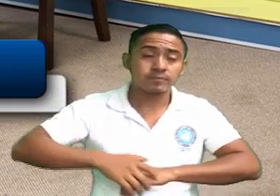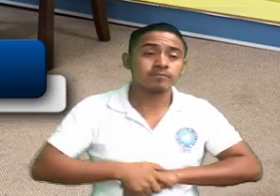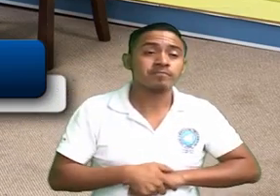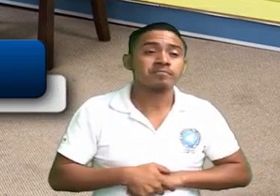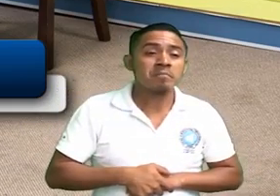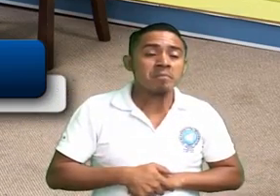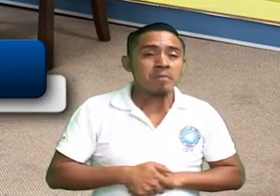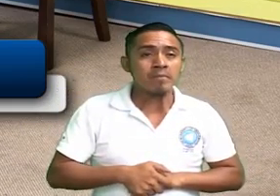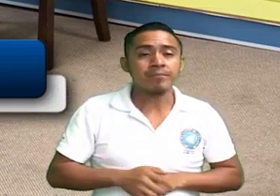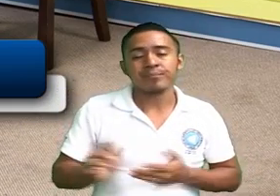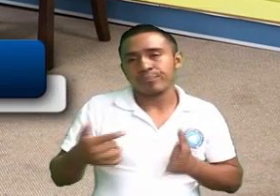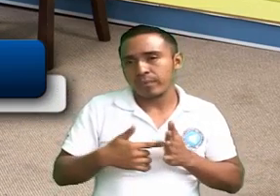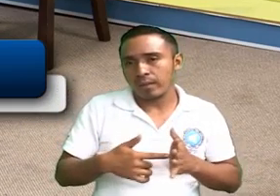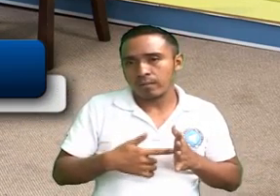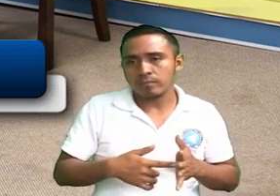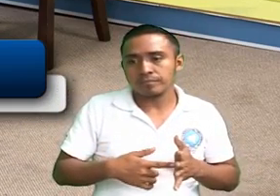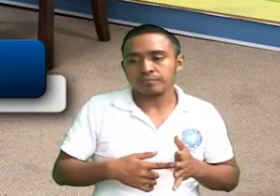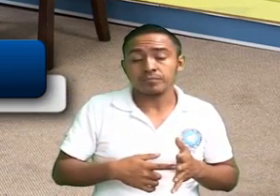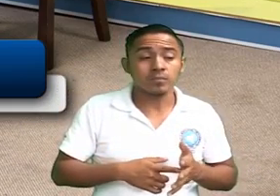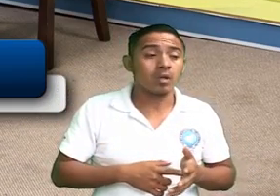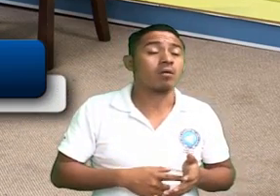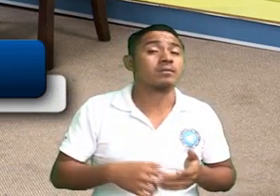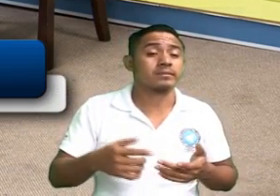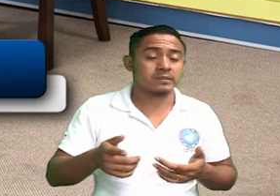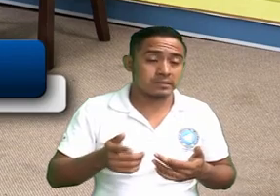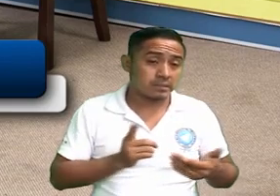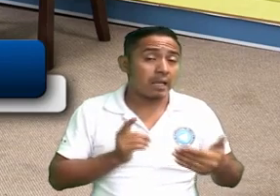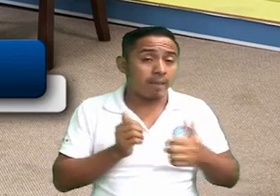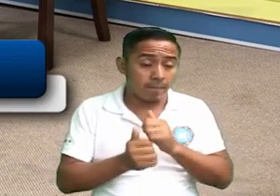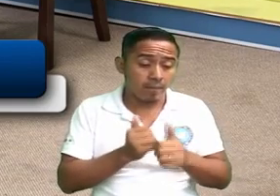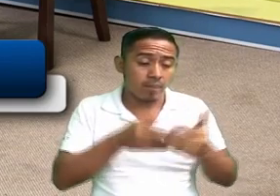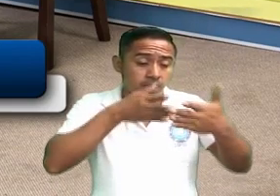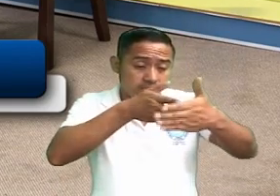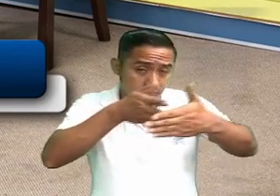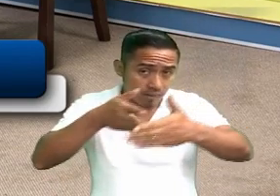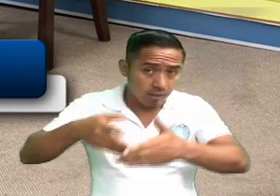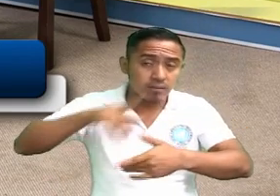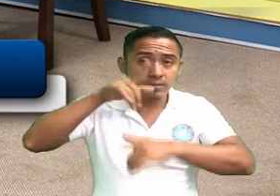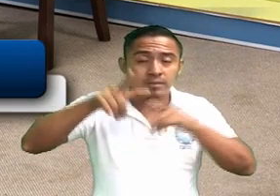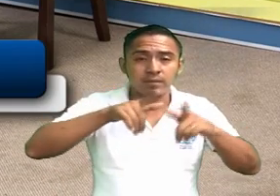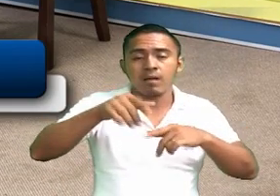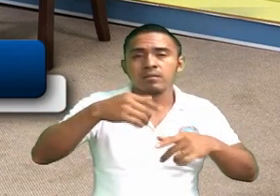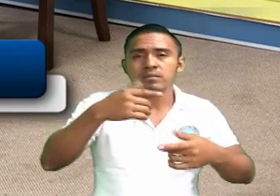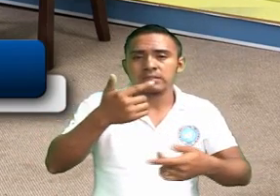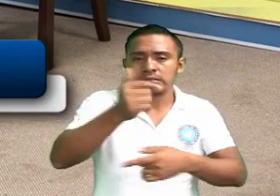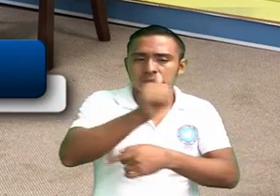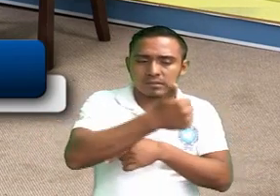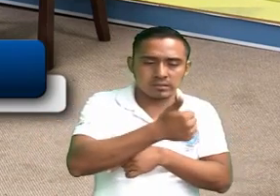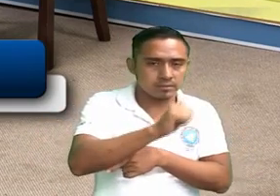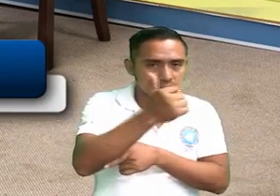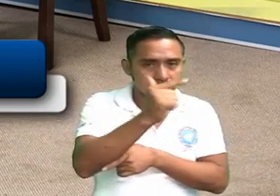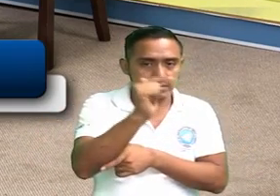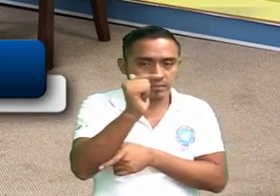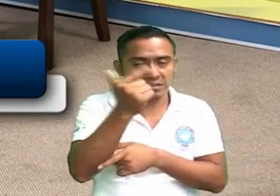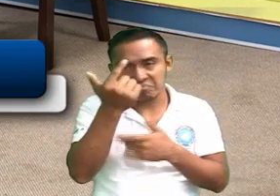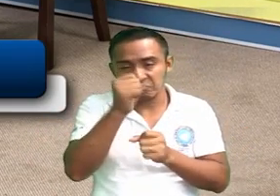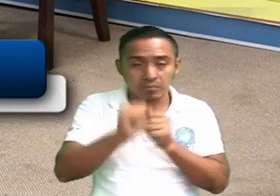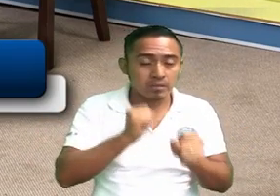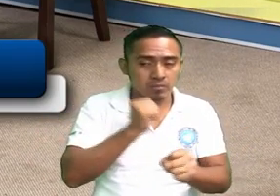o que sí habla algunas palabras, pero no las indicadas para su edad? ¿Eso tiene que ver el retraso simple de lenguaje?